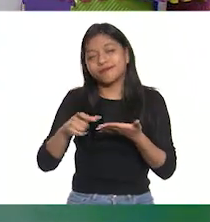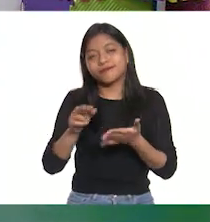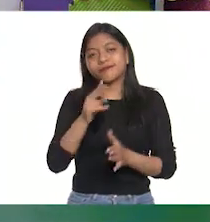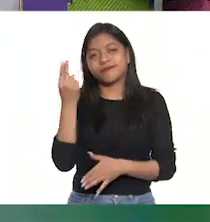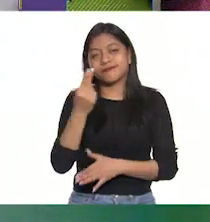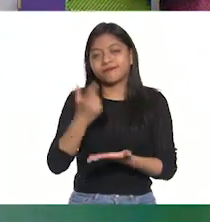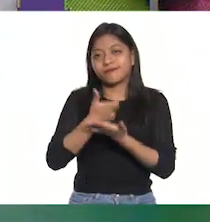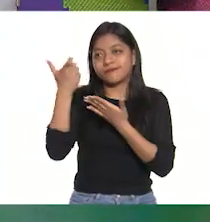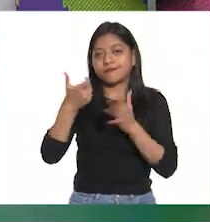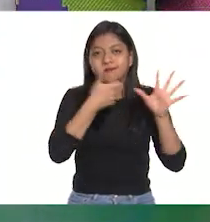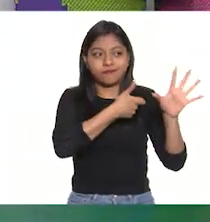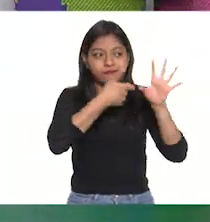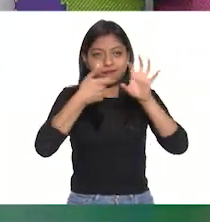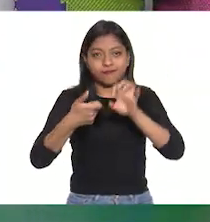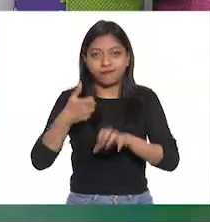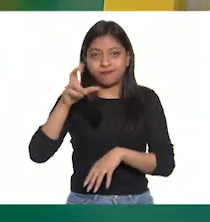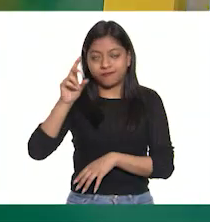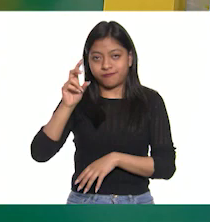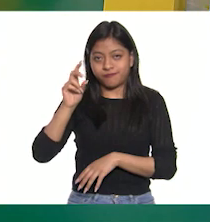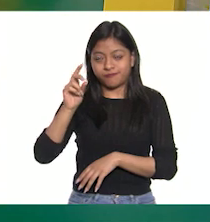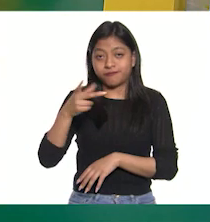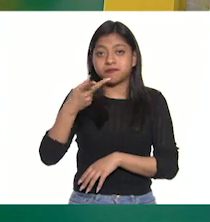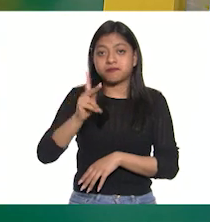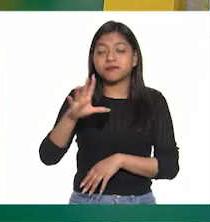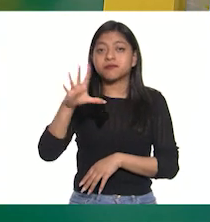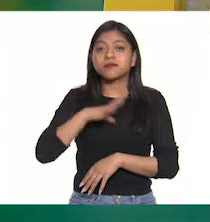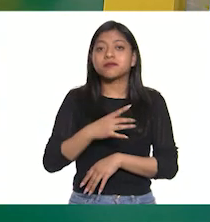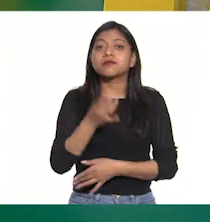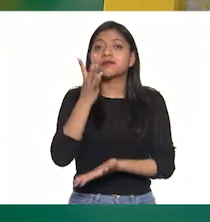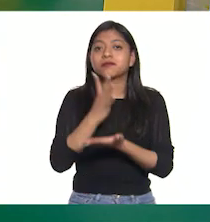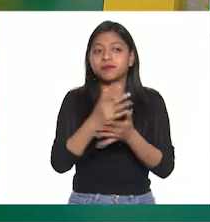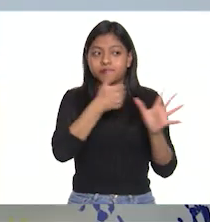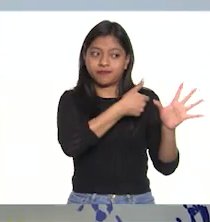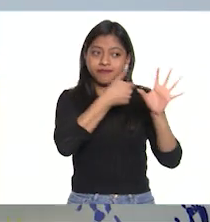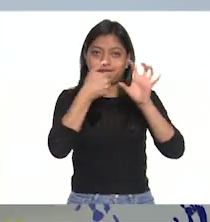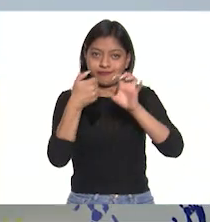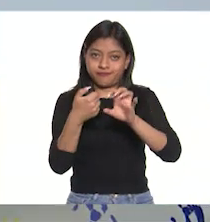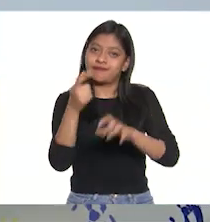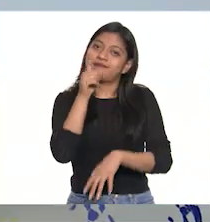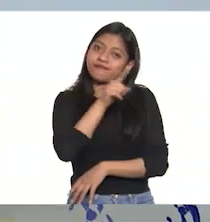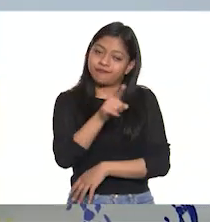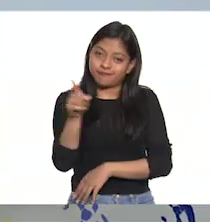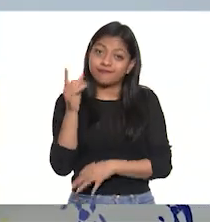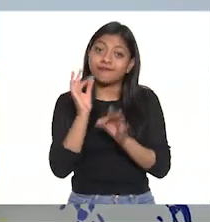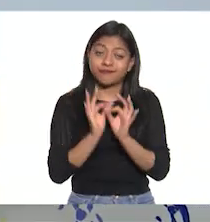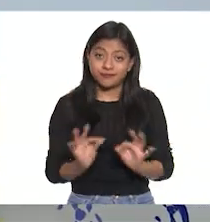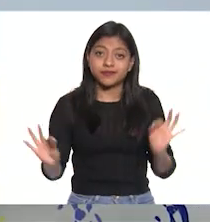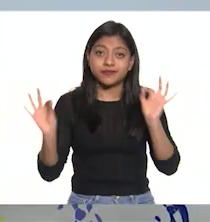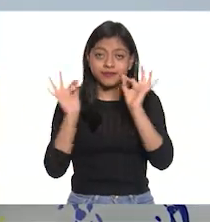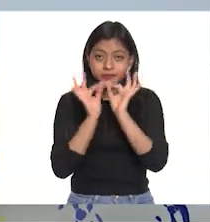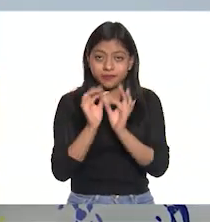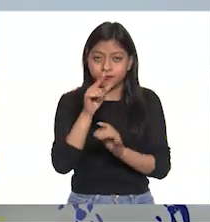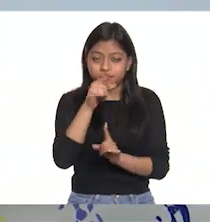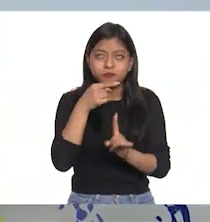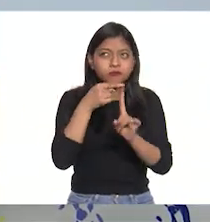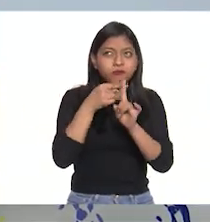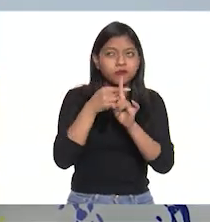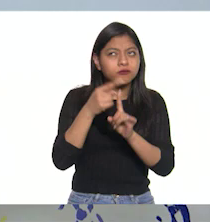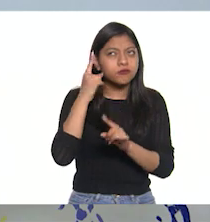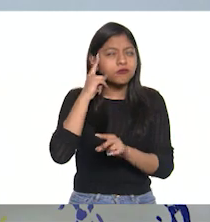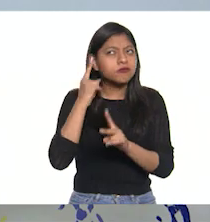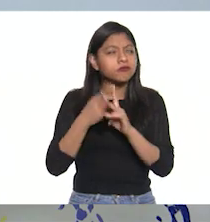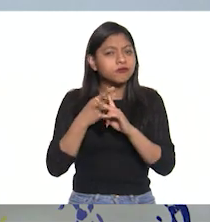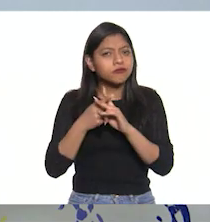630. 630. Entonces, es importante que vayamos haciendo las sumas utilizando el